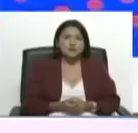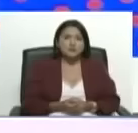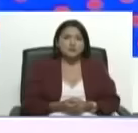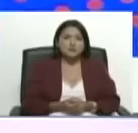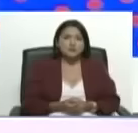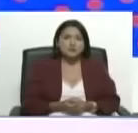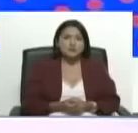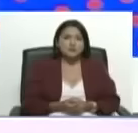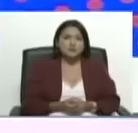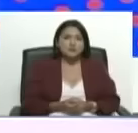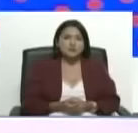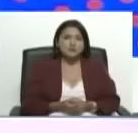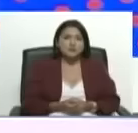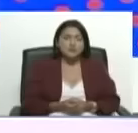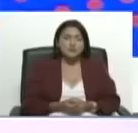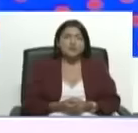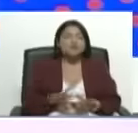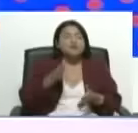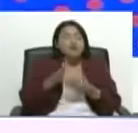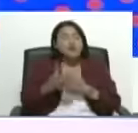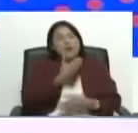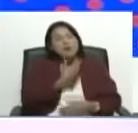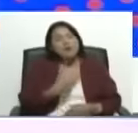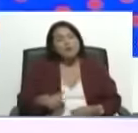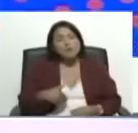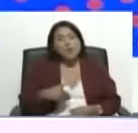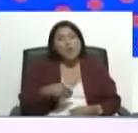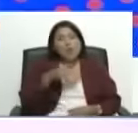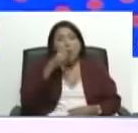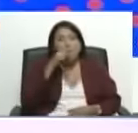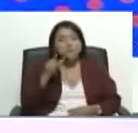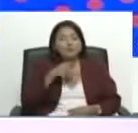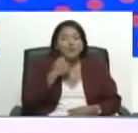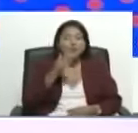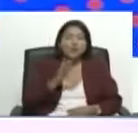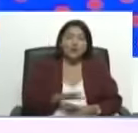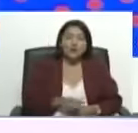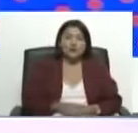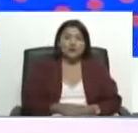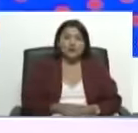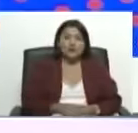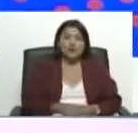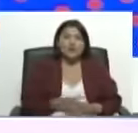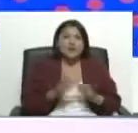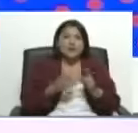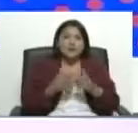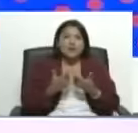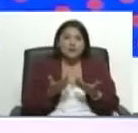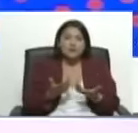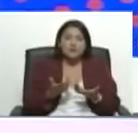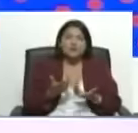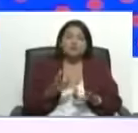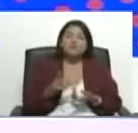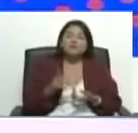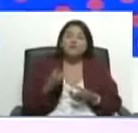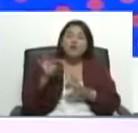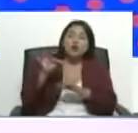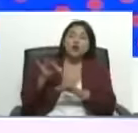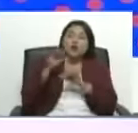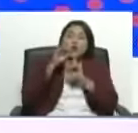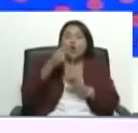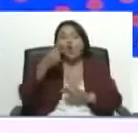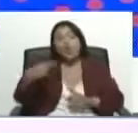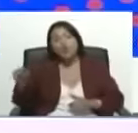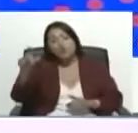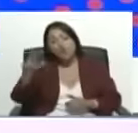buen oficiante Normar Girvan, y se estaba en el proceso de escoger un nuevo buen oficiante,